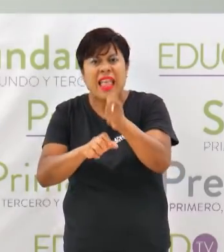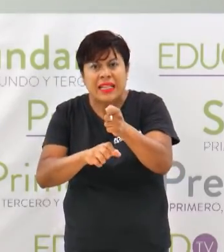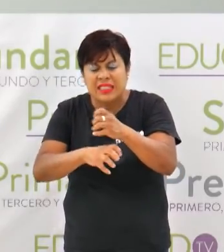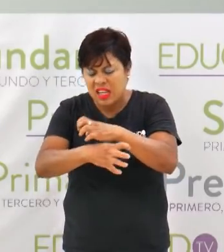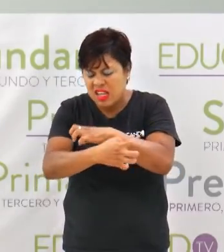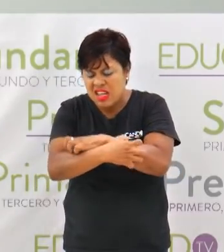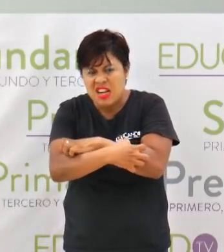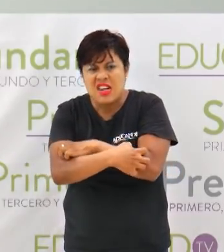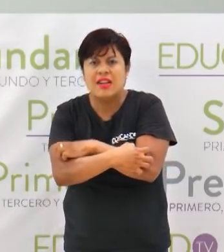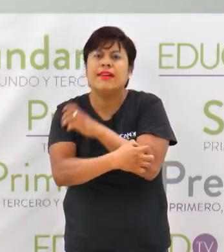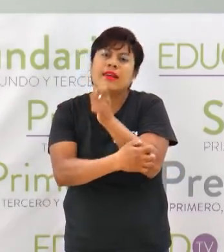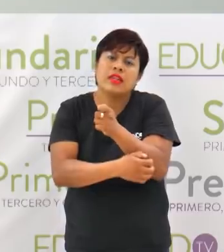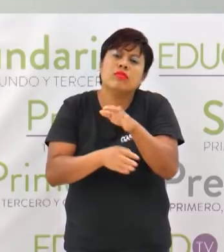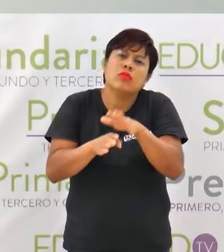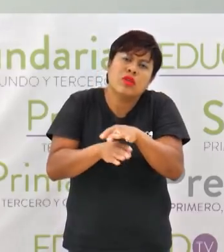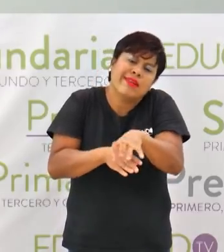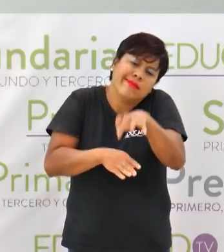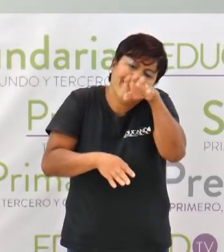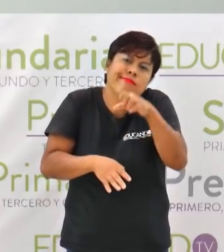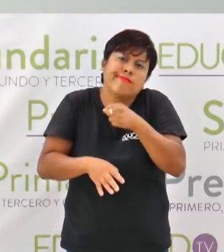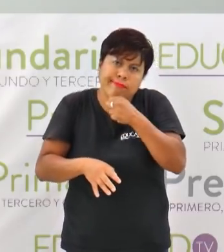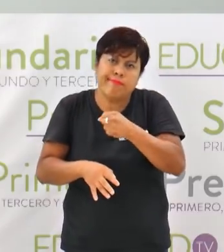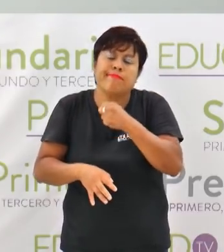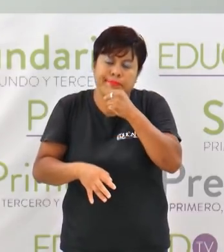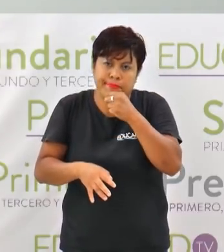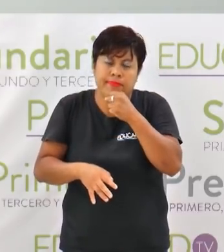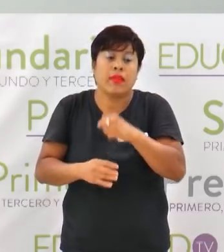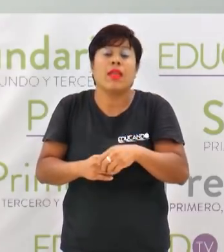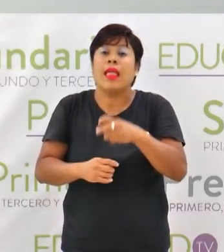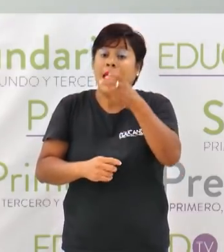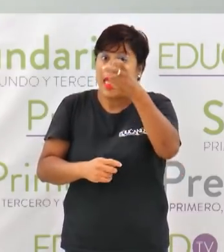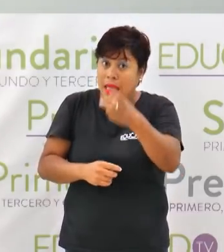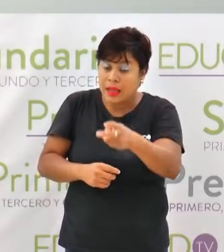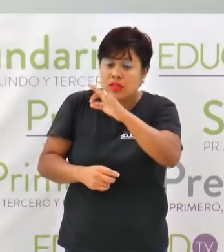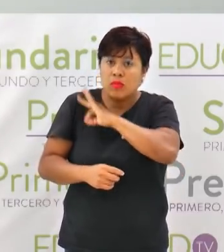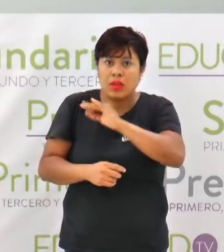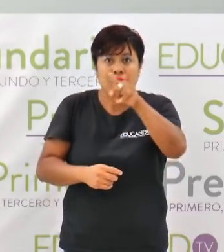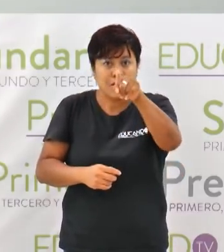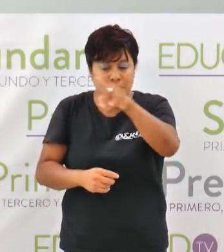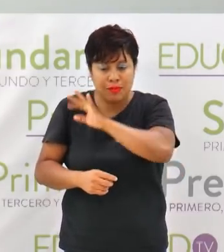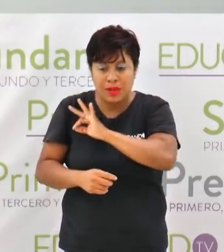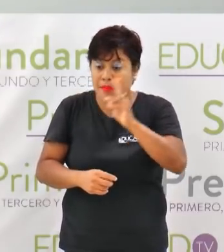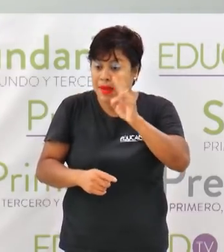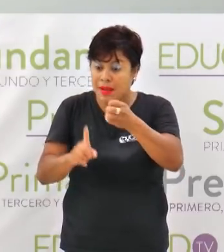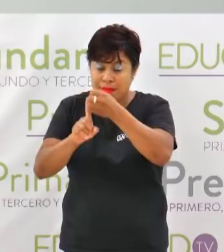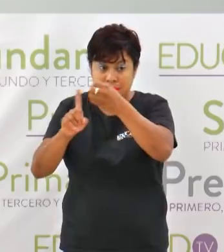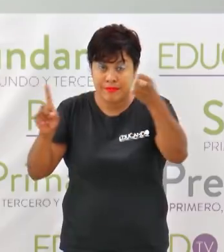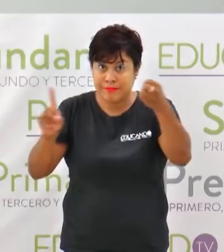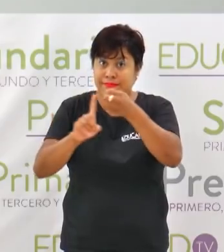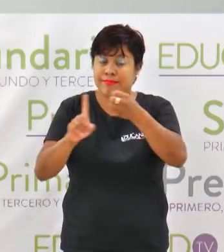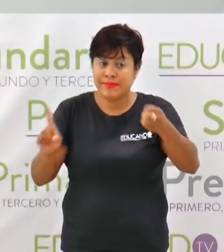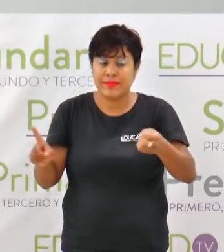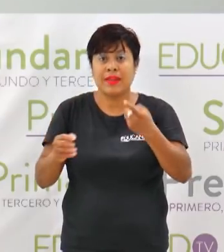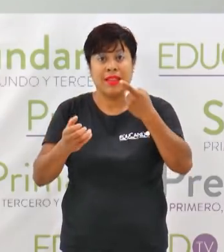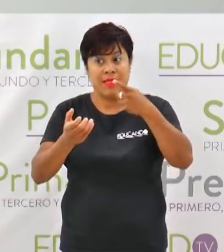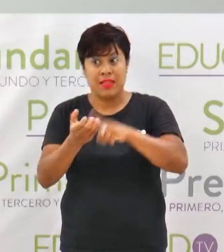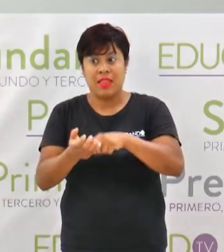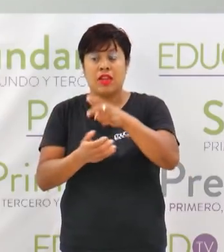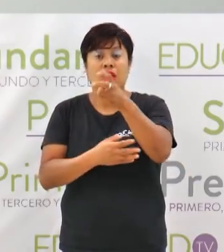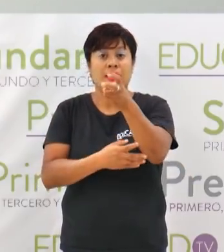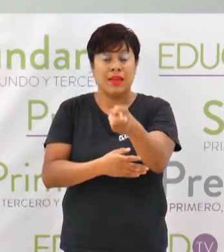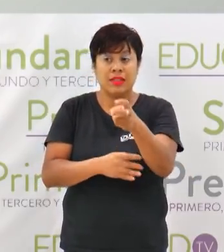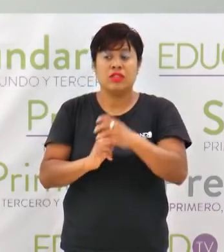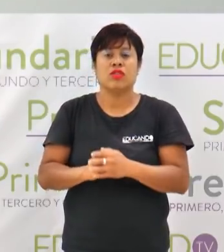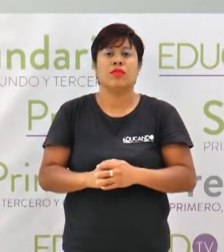textura irregular y que es de una anciana, bien. Esto te va a permitir a ti dentro de las frases